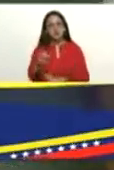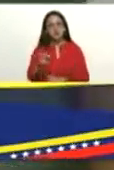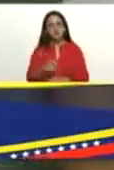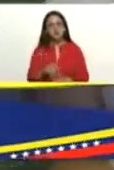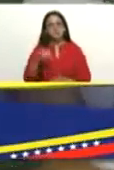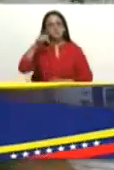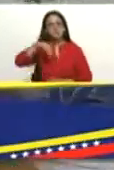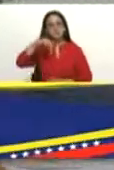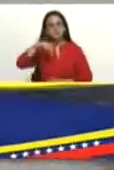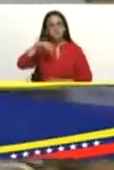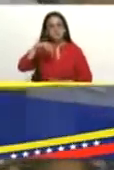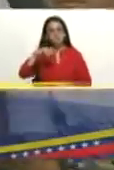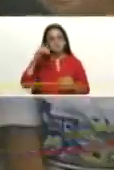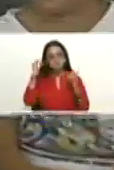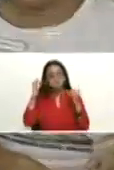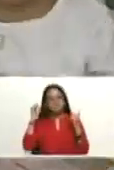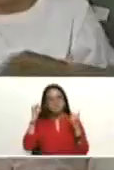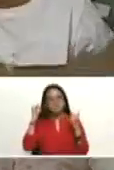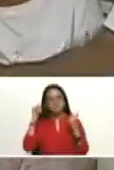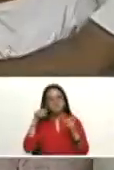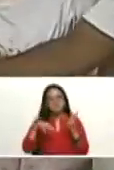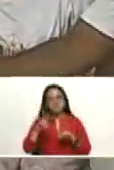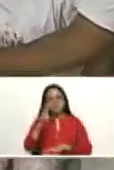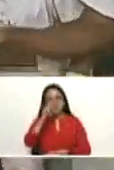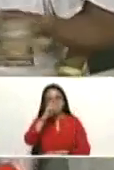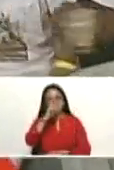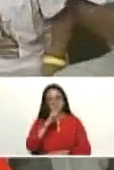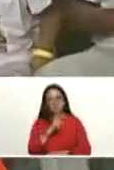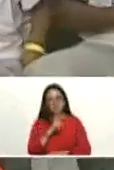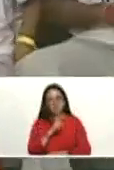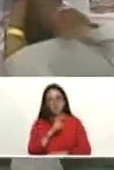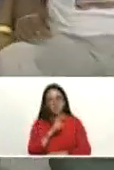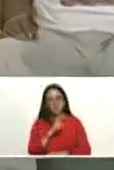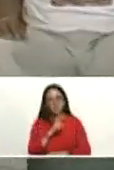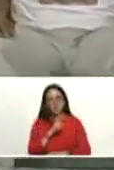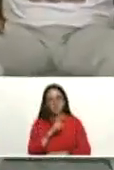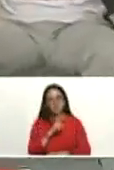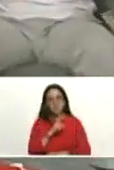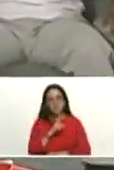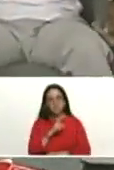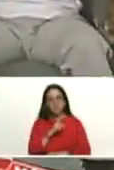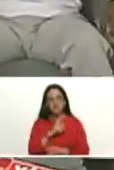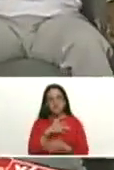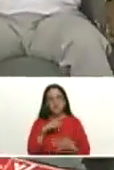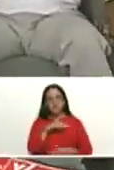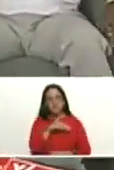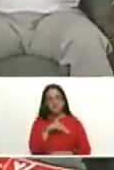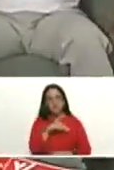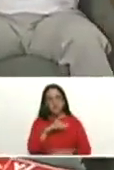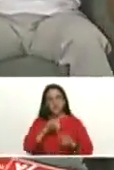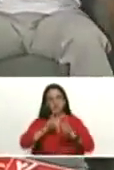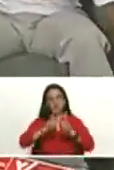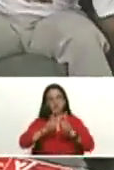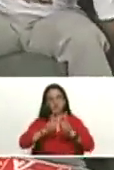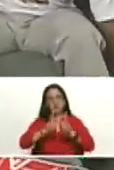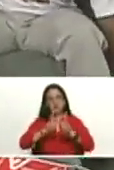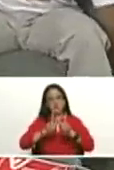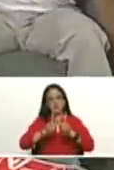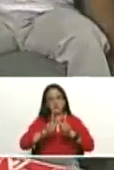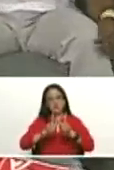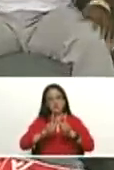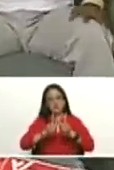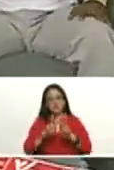hoy para conmemorar los 12 años de la gran misión Vivienda Venezuela. Aquí está